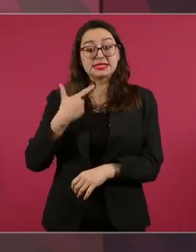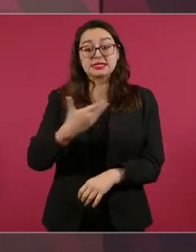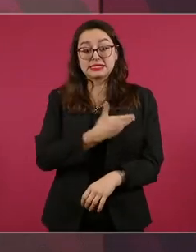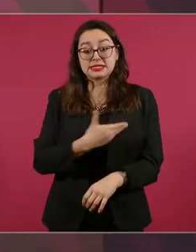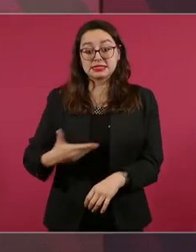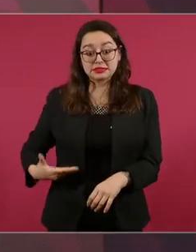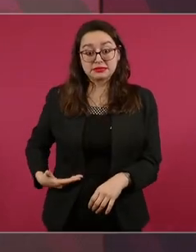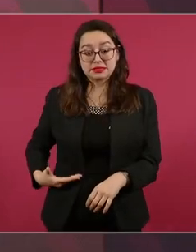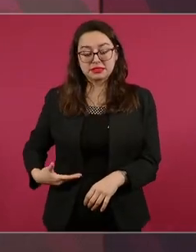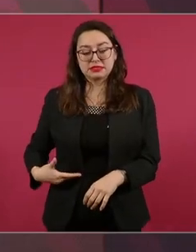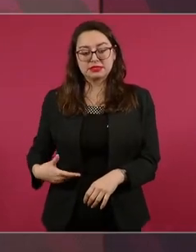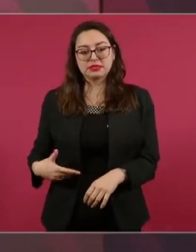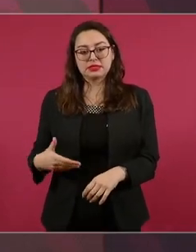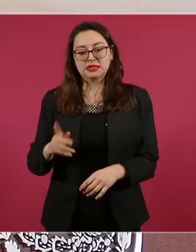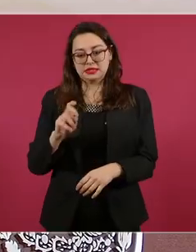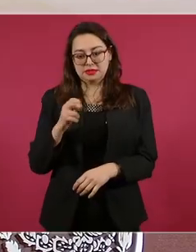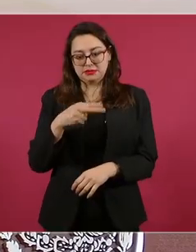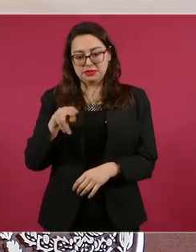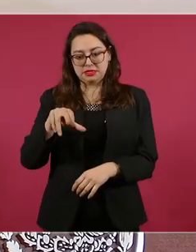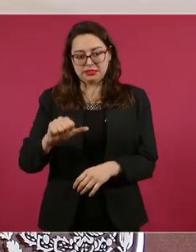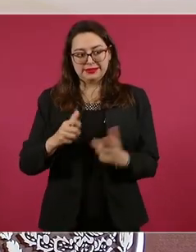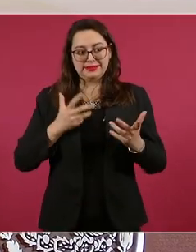contra Lozoya.